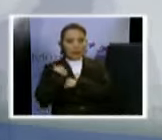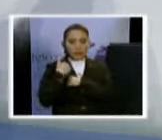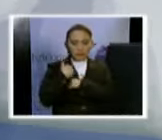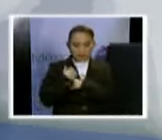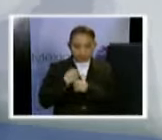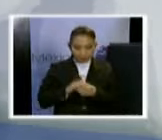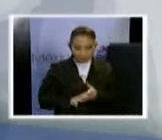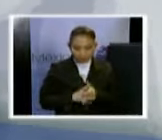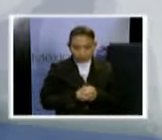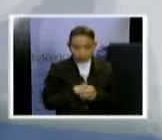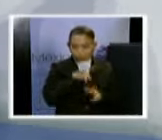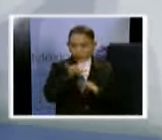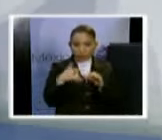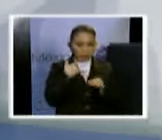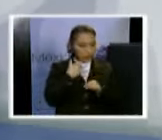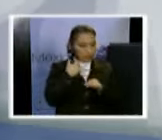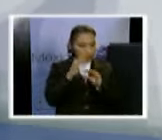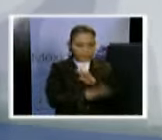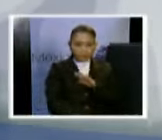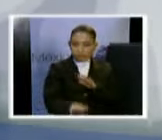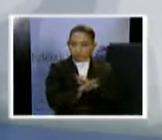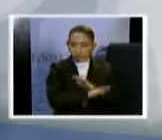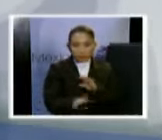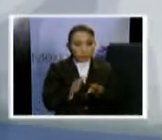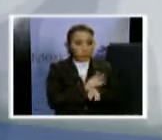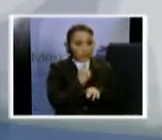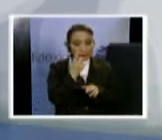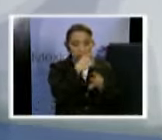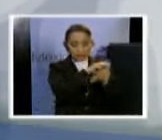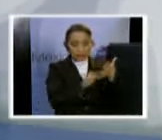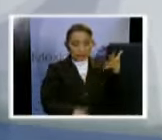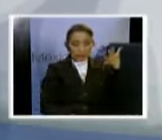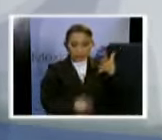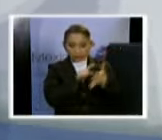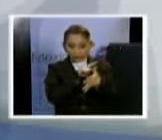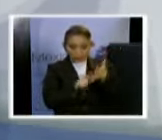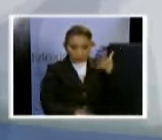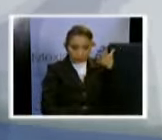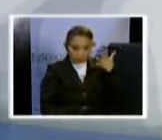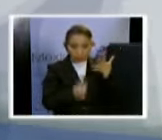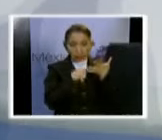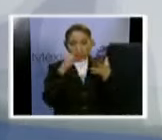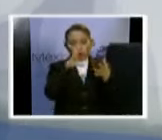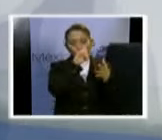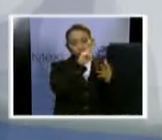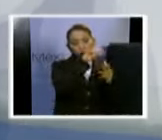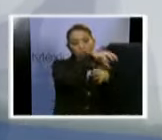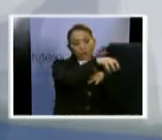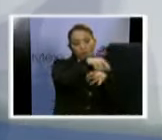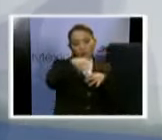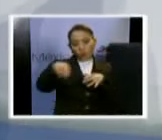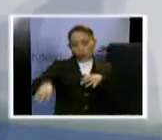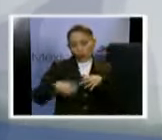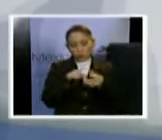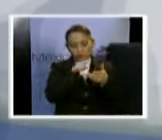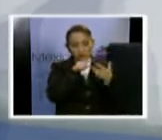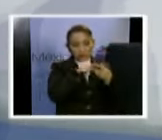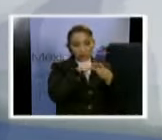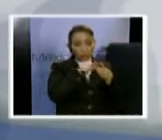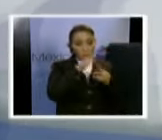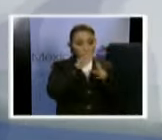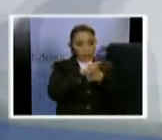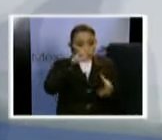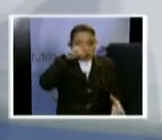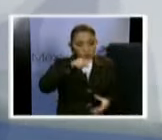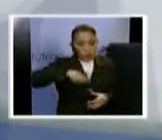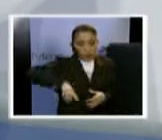militares. Todo este esfuerzo está sustentado por cinco grandes consulados. Tenemos el segundo mayor número de